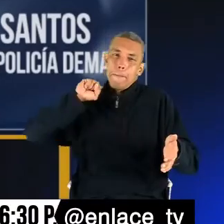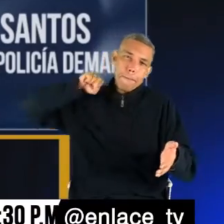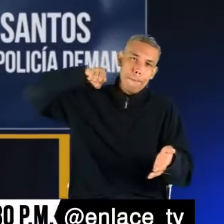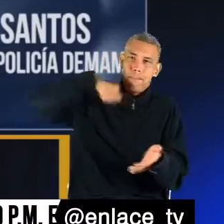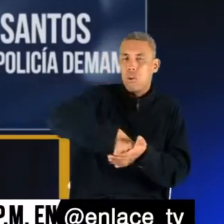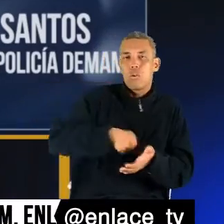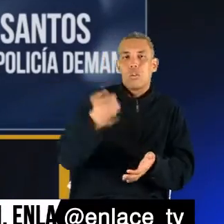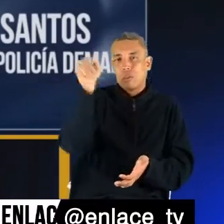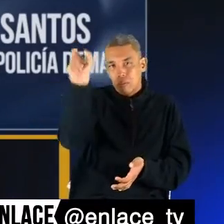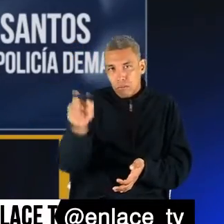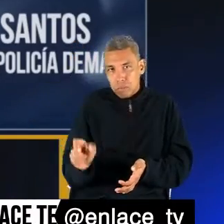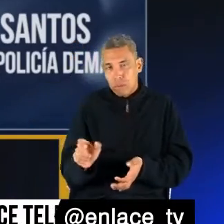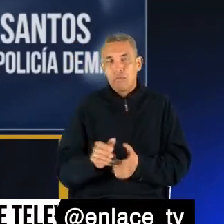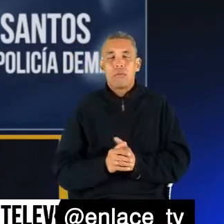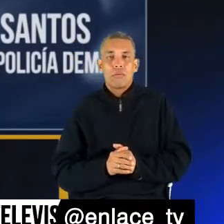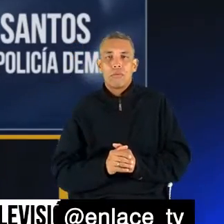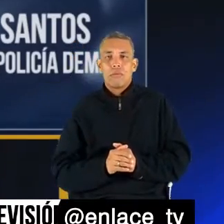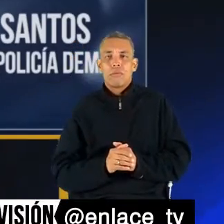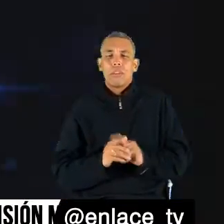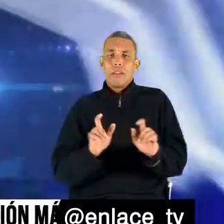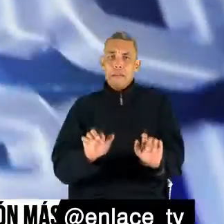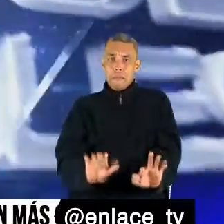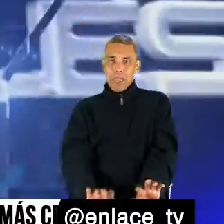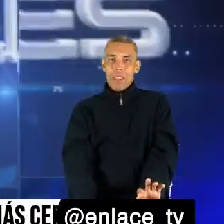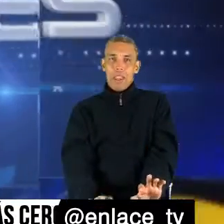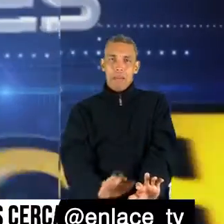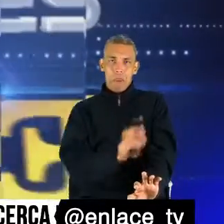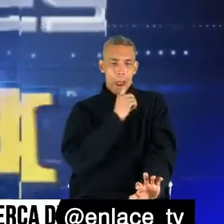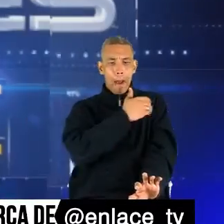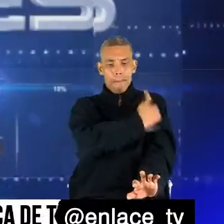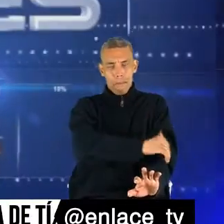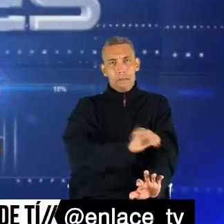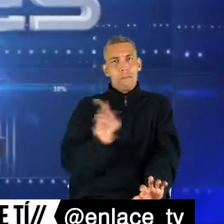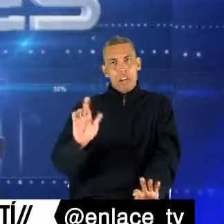herido, tiene una herida en la pierna izquierda.